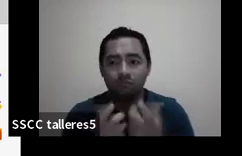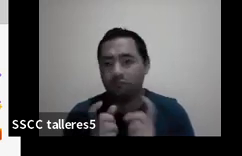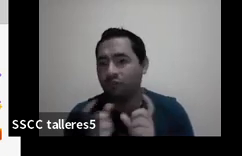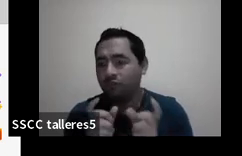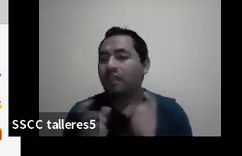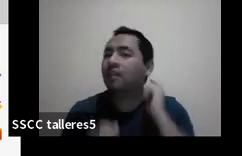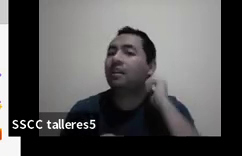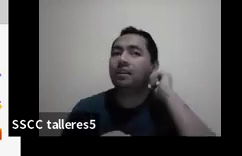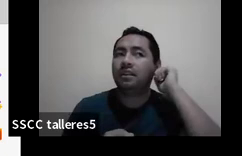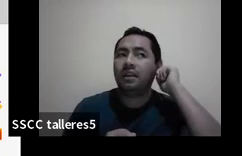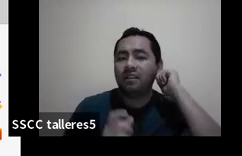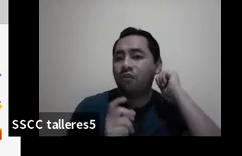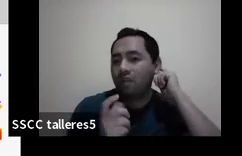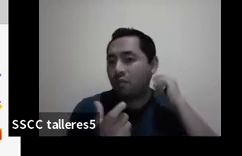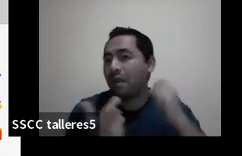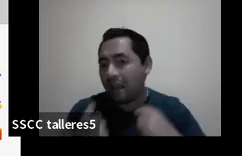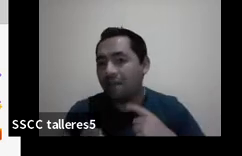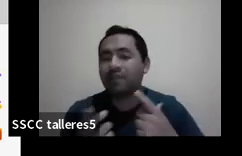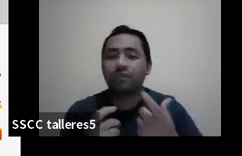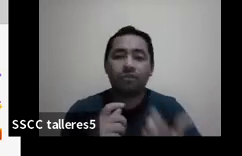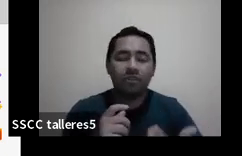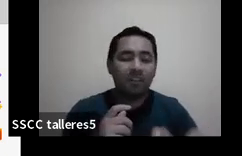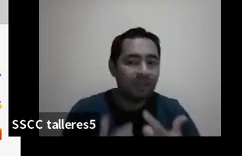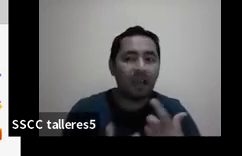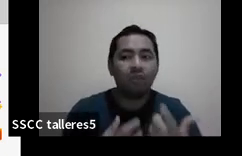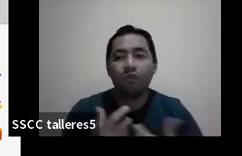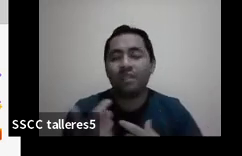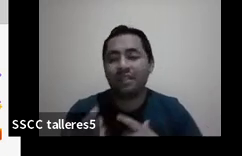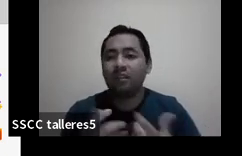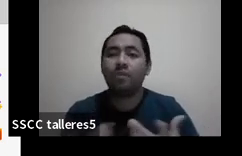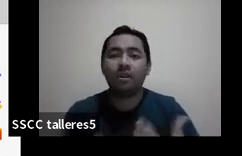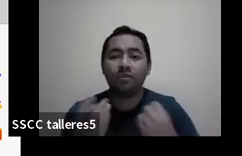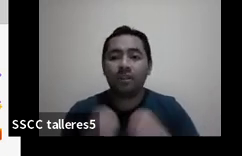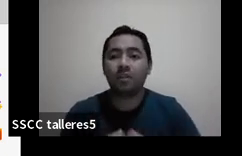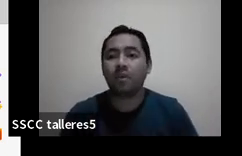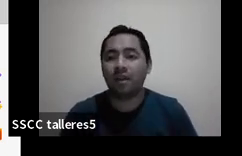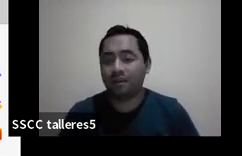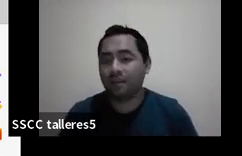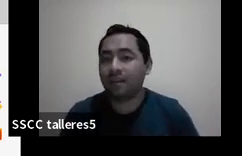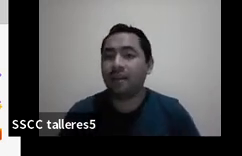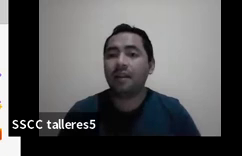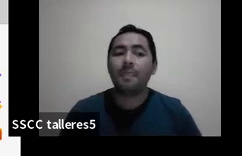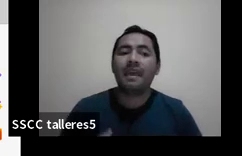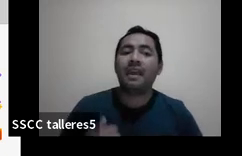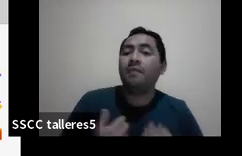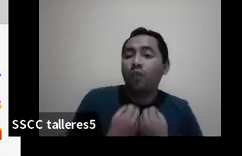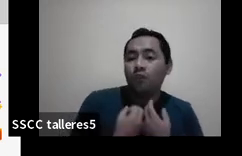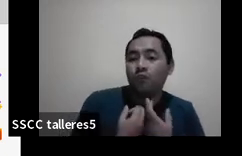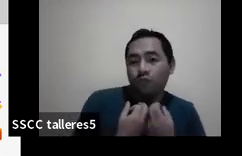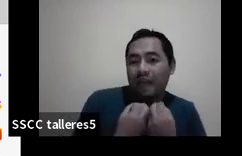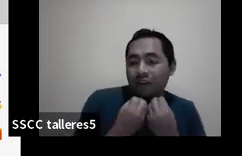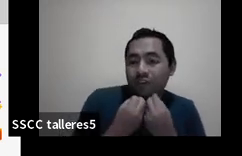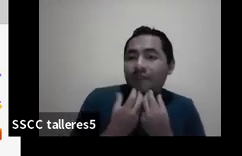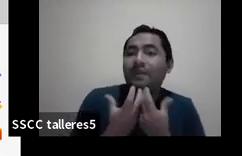¿no? Estoy articulando palabras con significado, con sentido, para que ustedes puedan entender. En cambio,